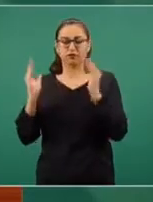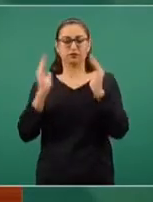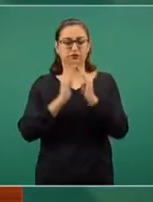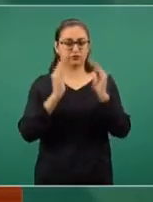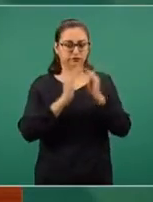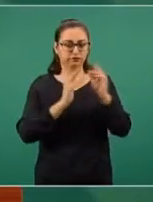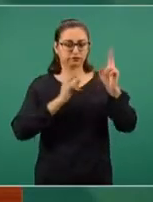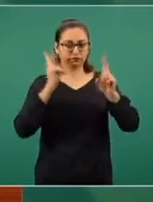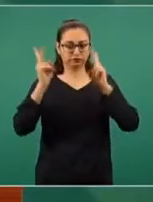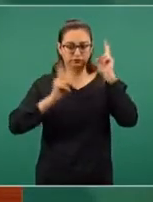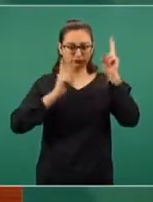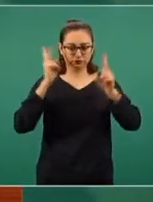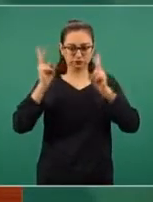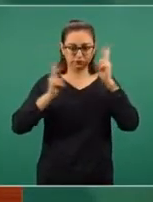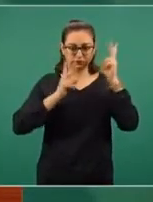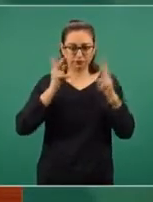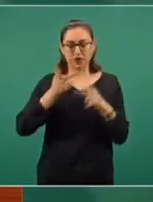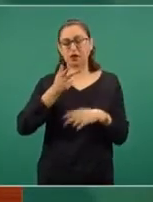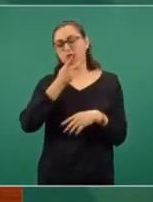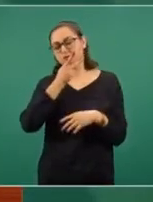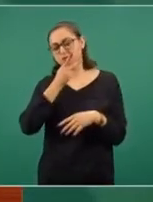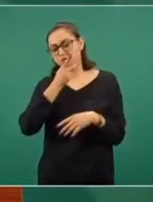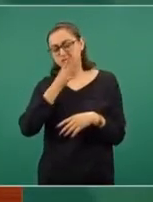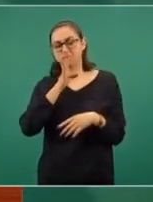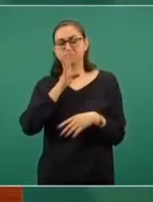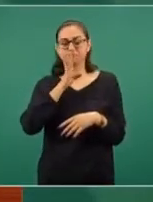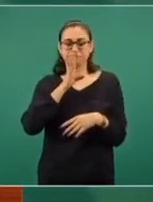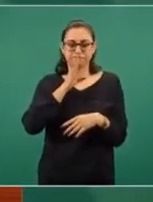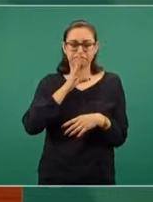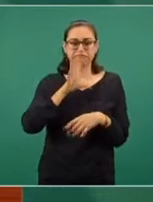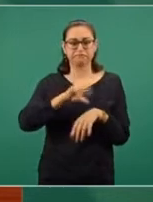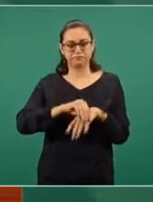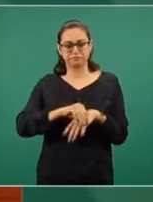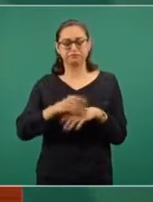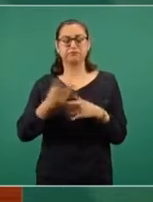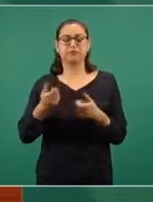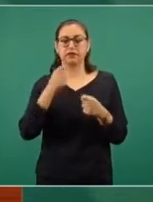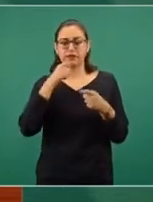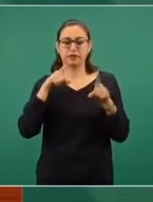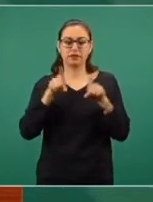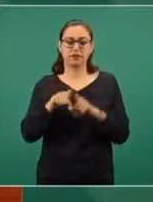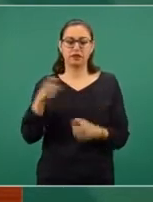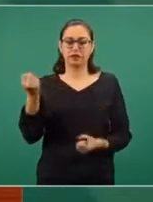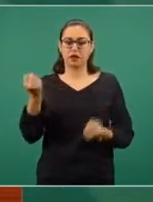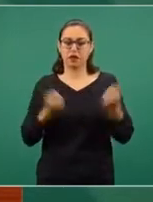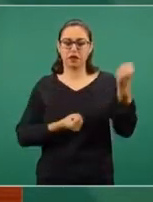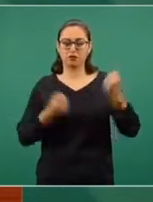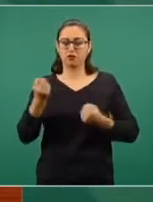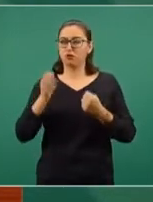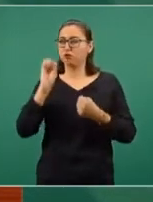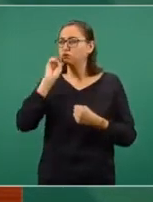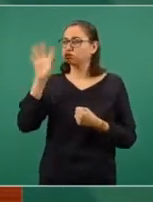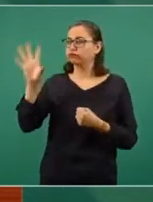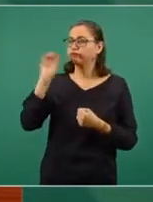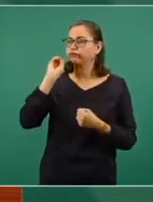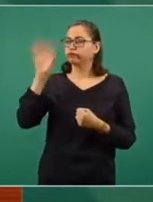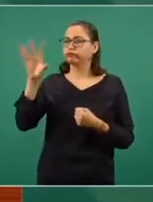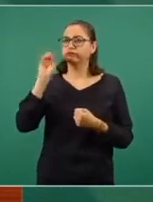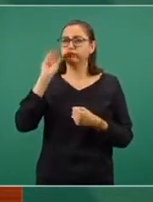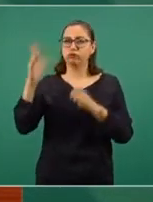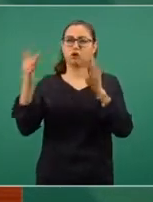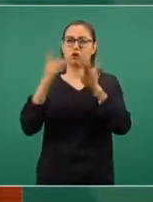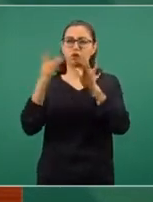domicilio. Los mismos padres de familia iban a sus casas a través de voceo, perifoneo. En fin, ellos buscaron muchas estrategias para